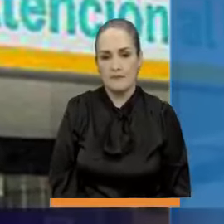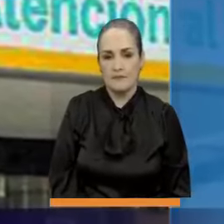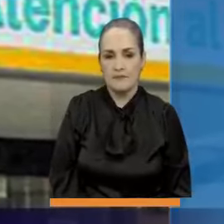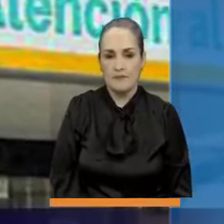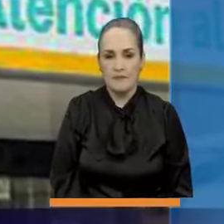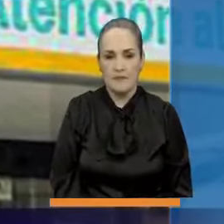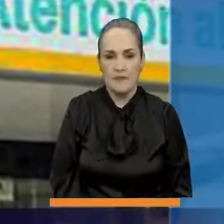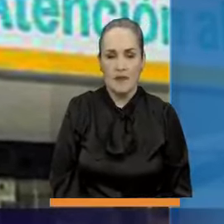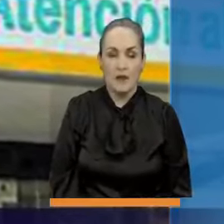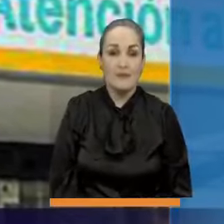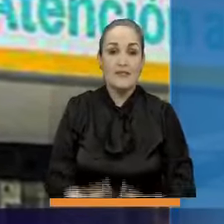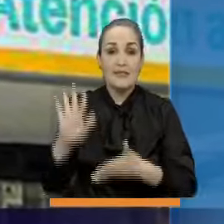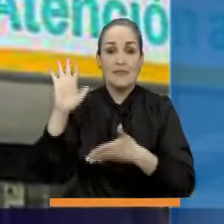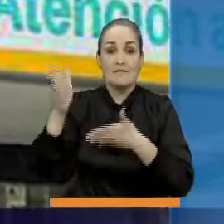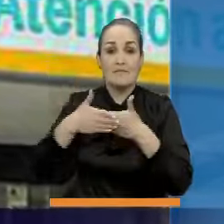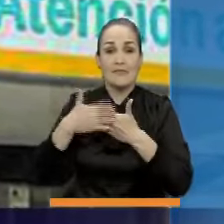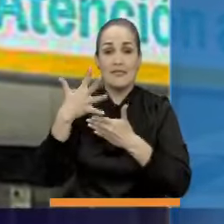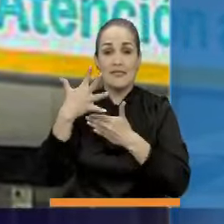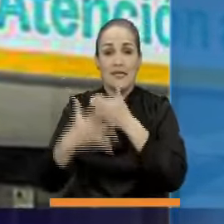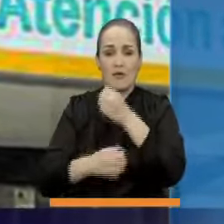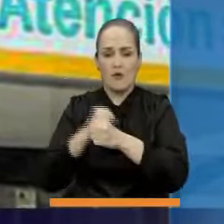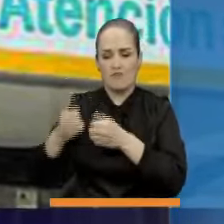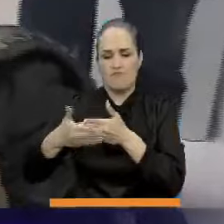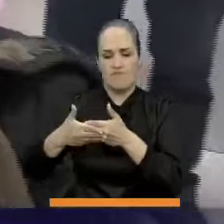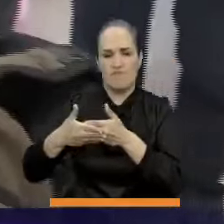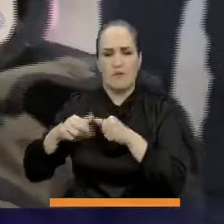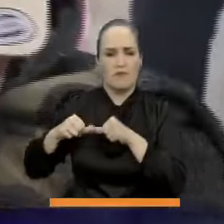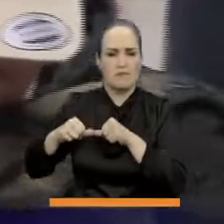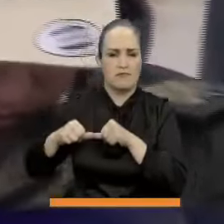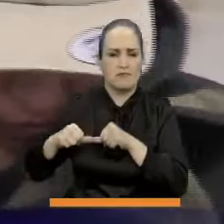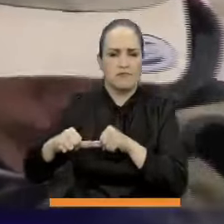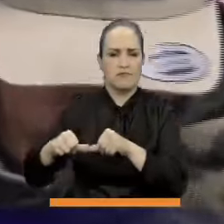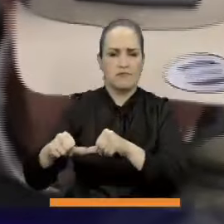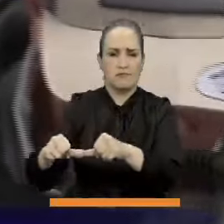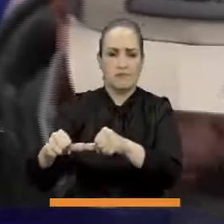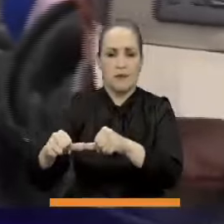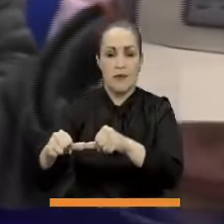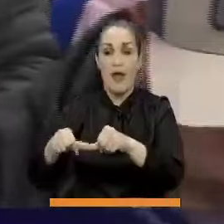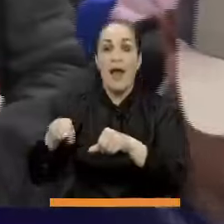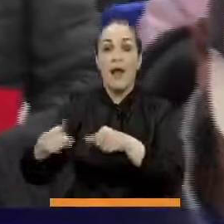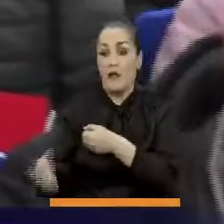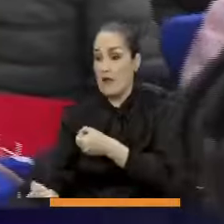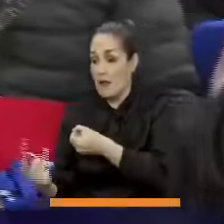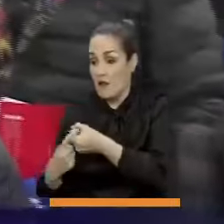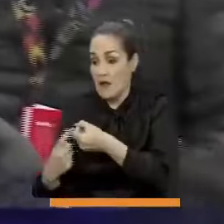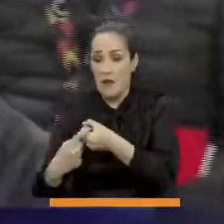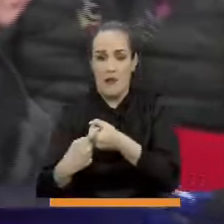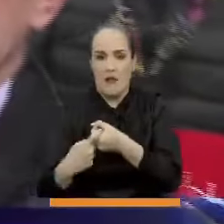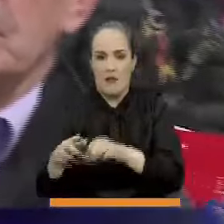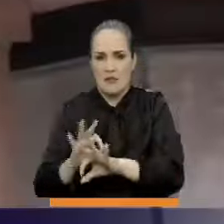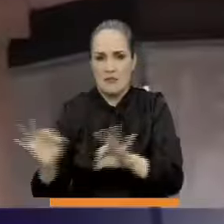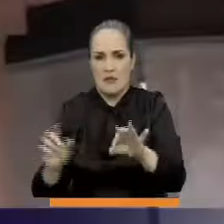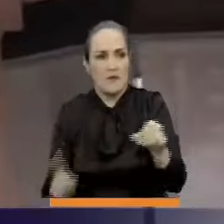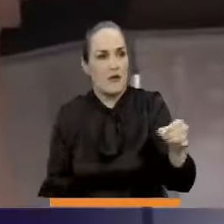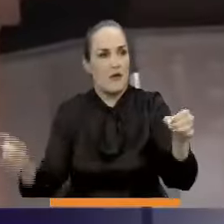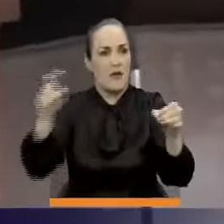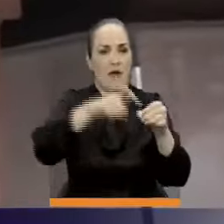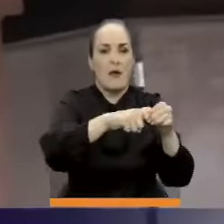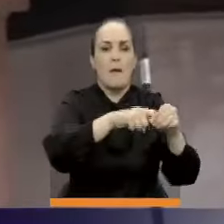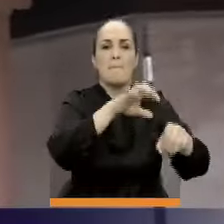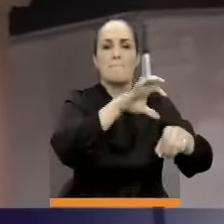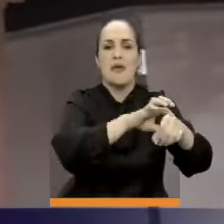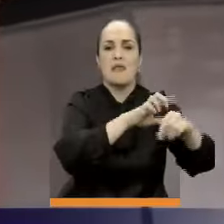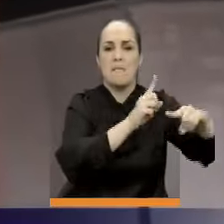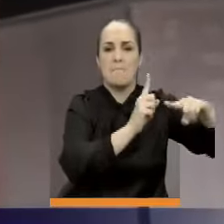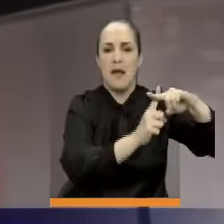5 años duró el cierre total y definitivo de Café Salud, luego de que se quedara sin afiliados por haberlos pasado a Medimás. En